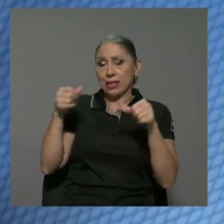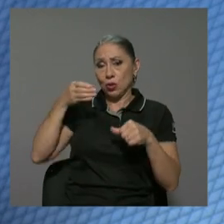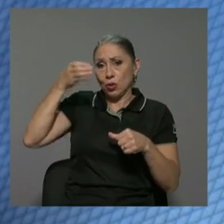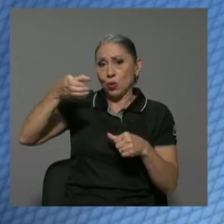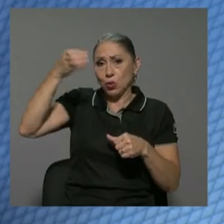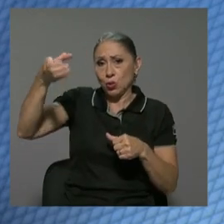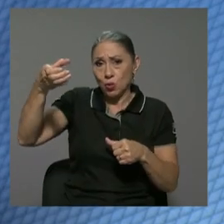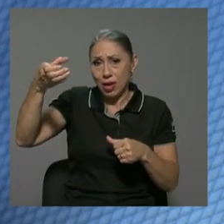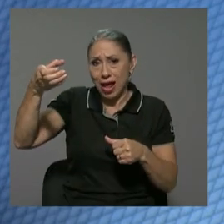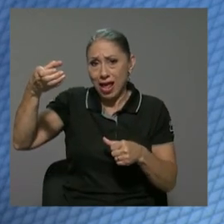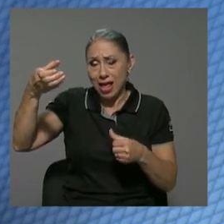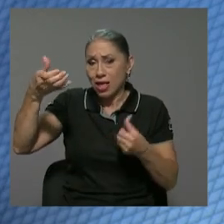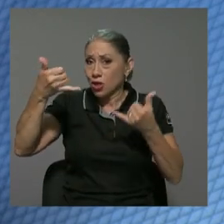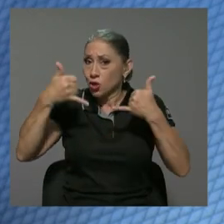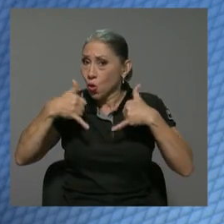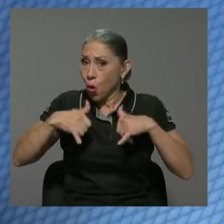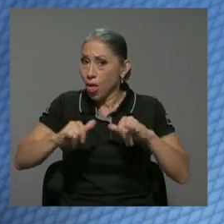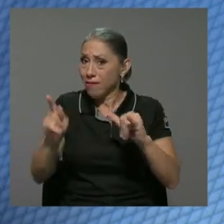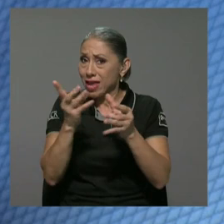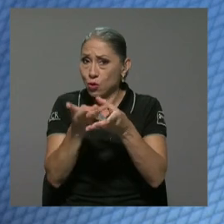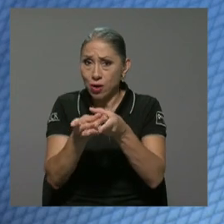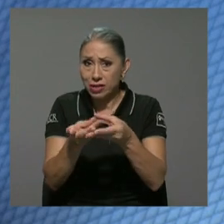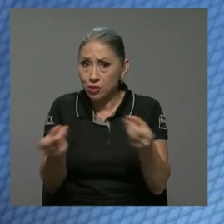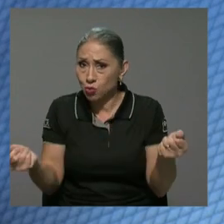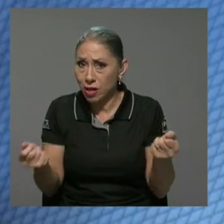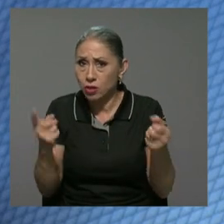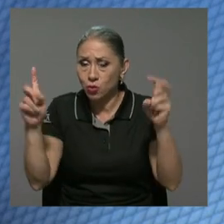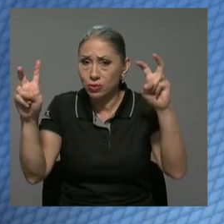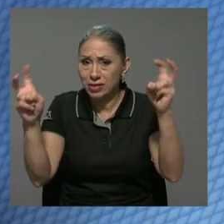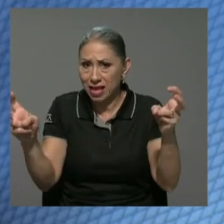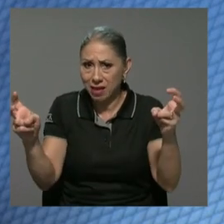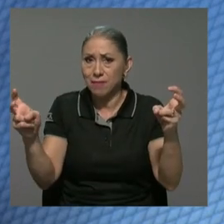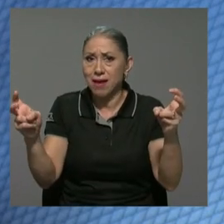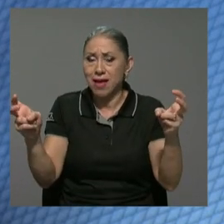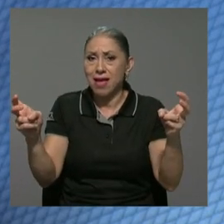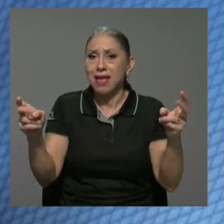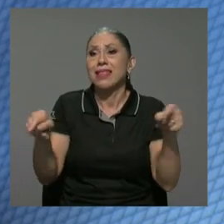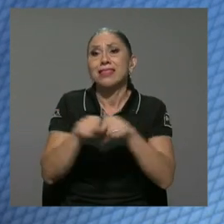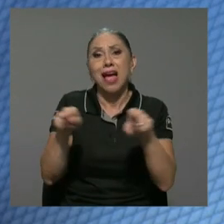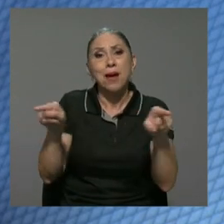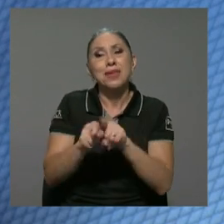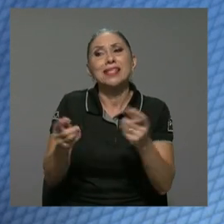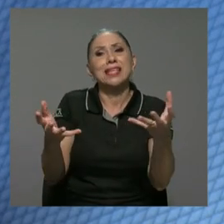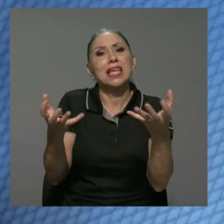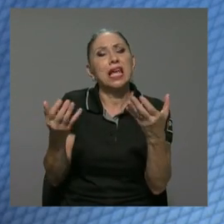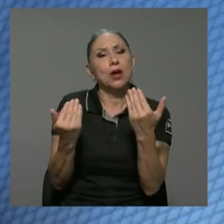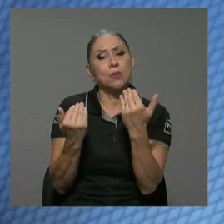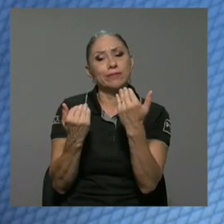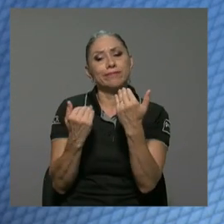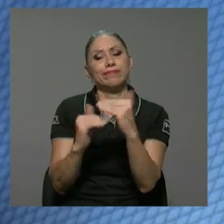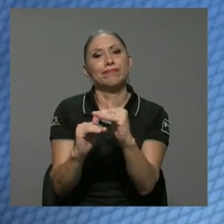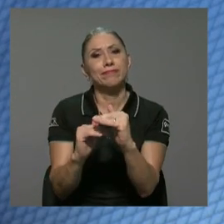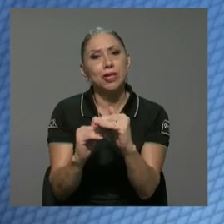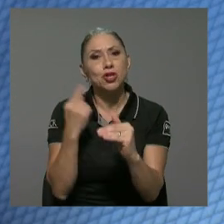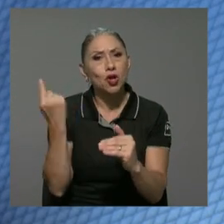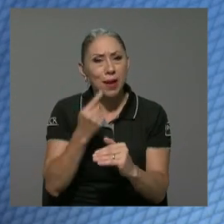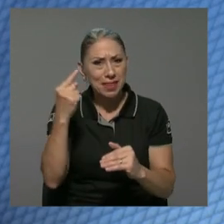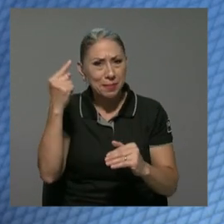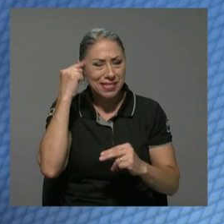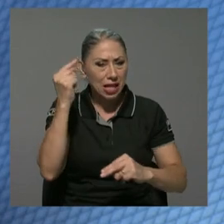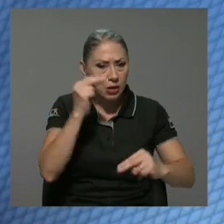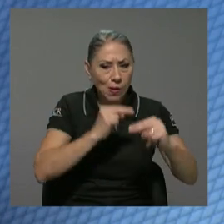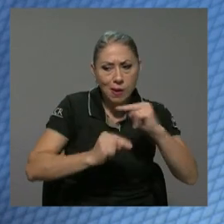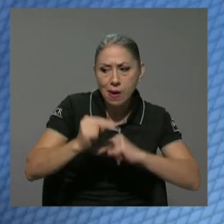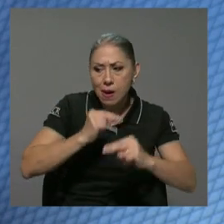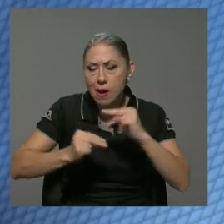logrado resolverse, que es también, de nuevo, una línea muy reduccionista y mercantiliza totalmente. En